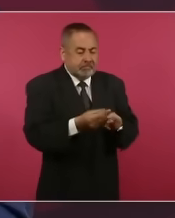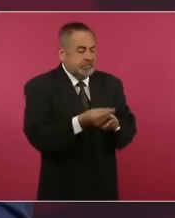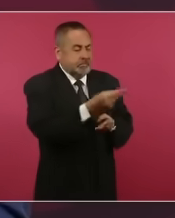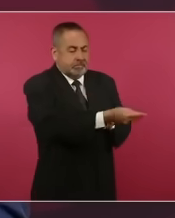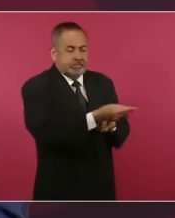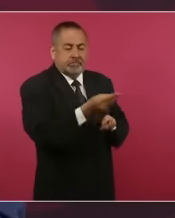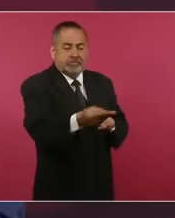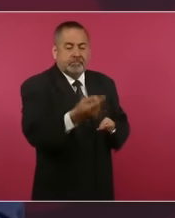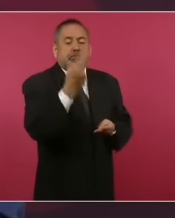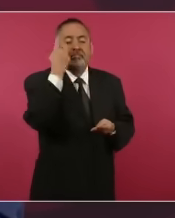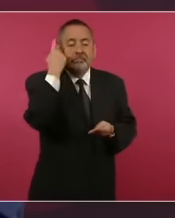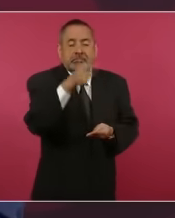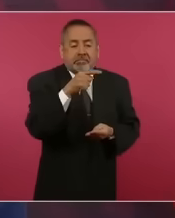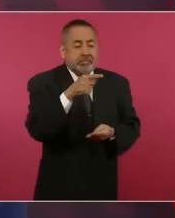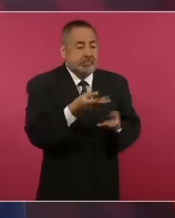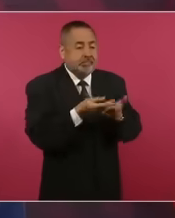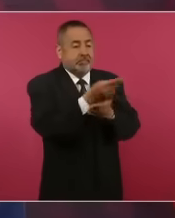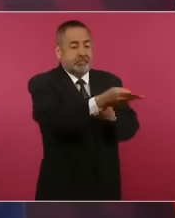de grava